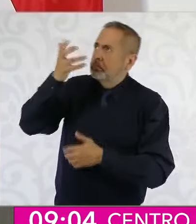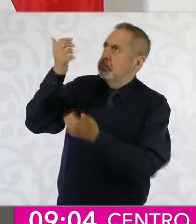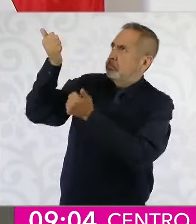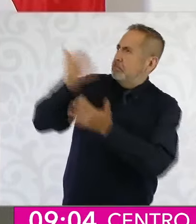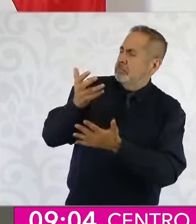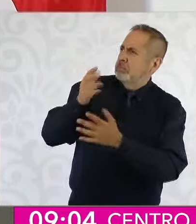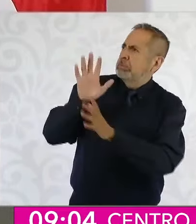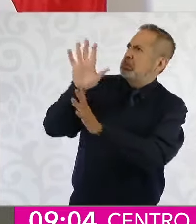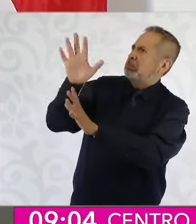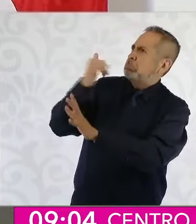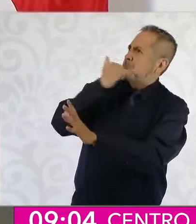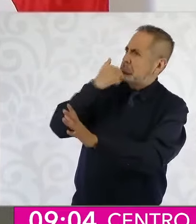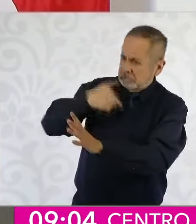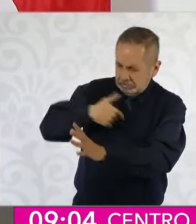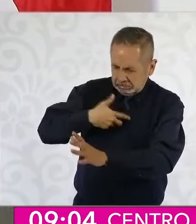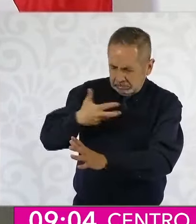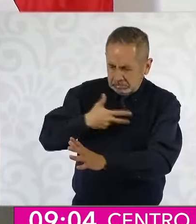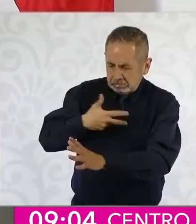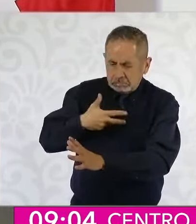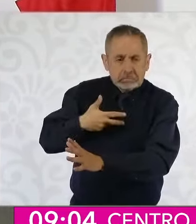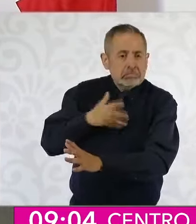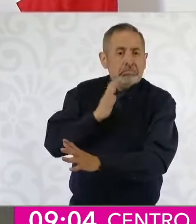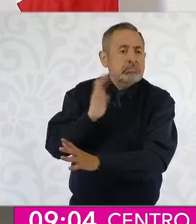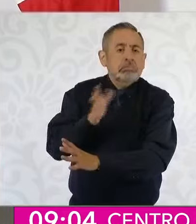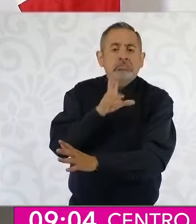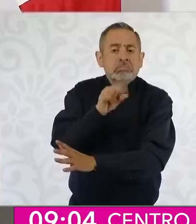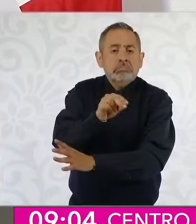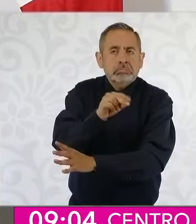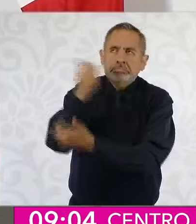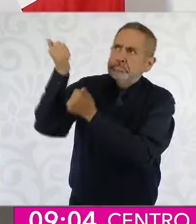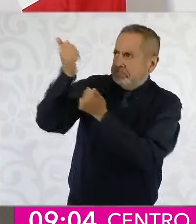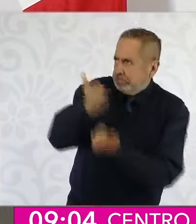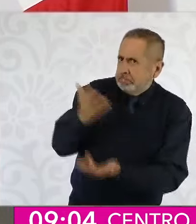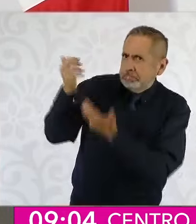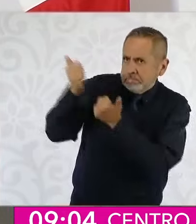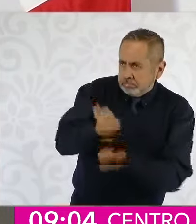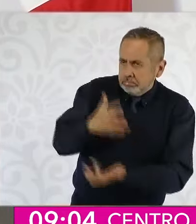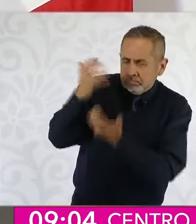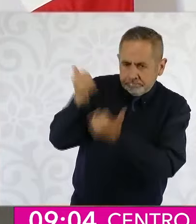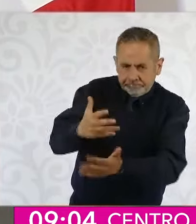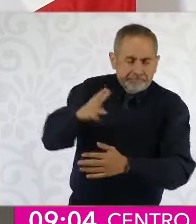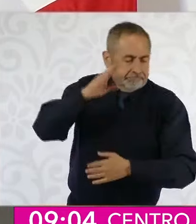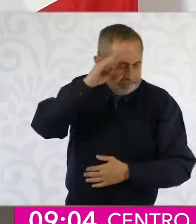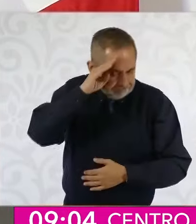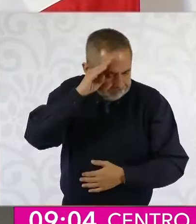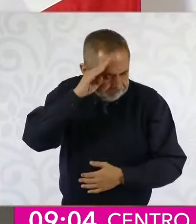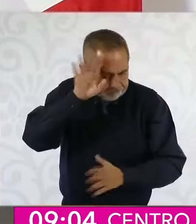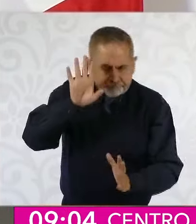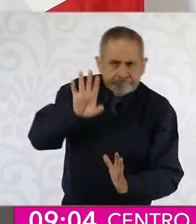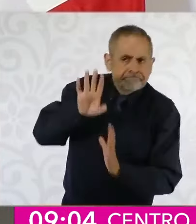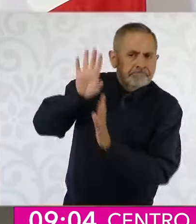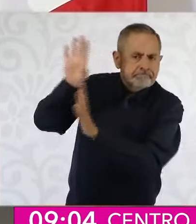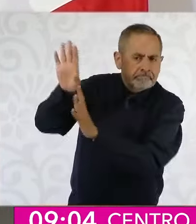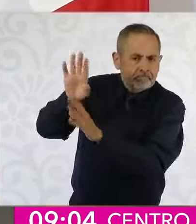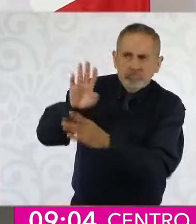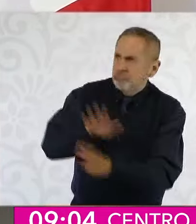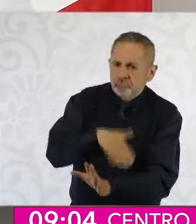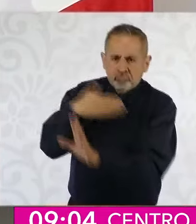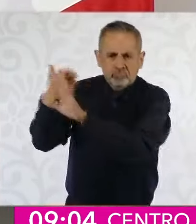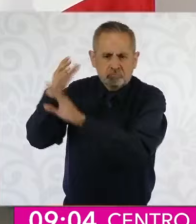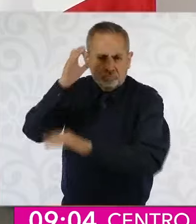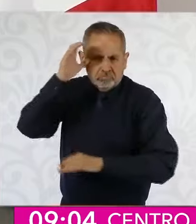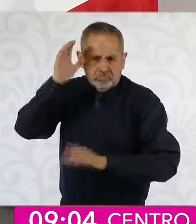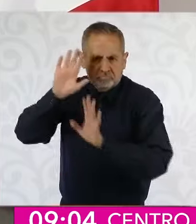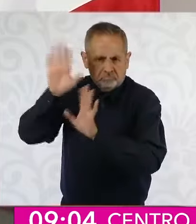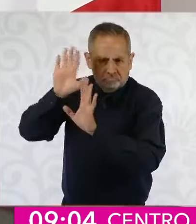recuperemos. Incluso más, pero es un asunto no de definición frente a China, sino